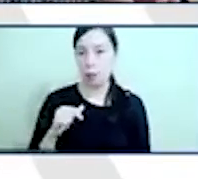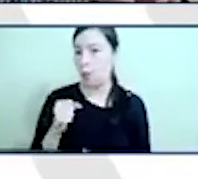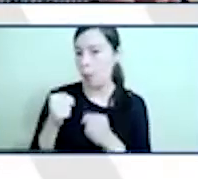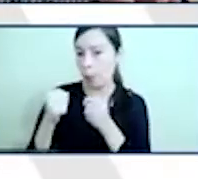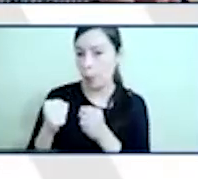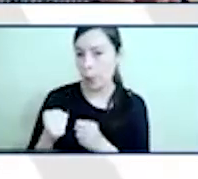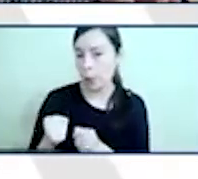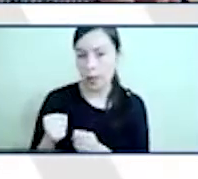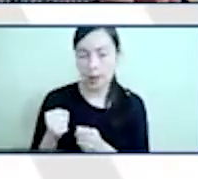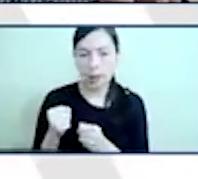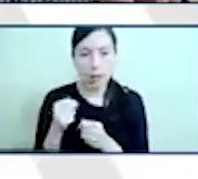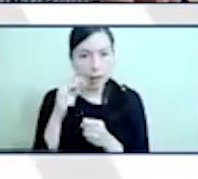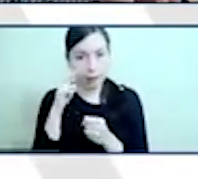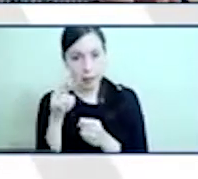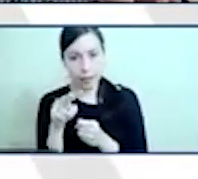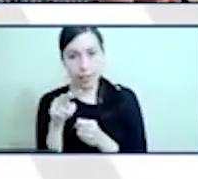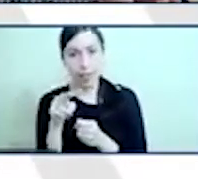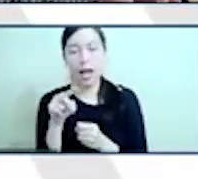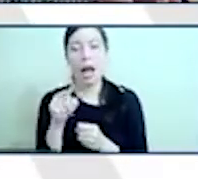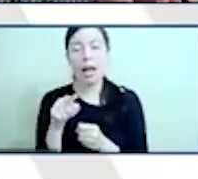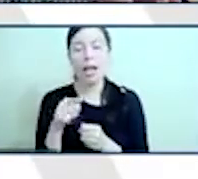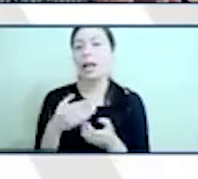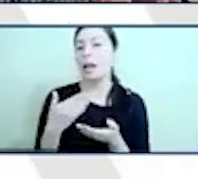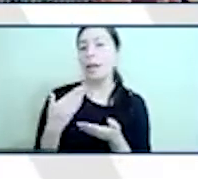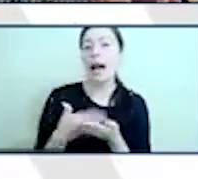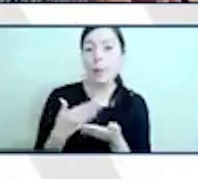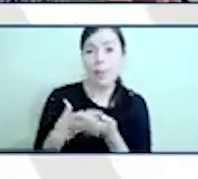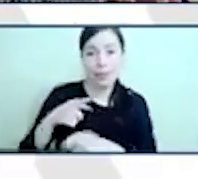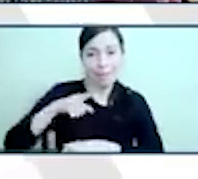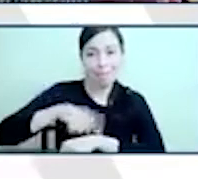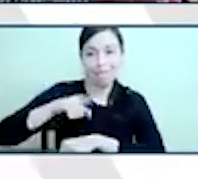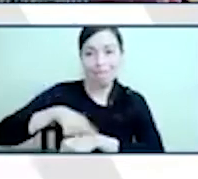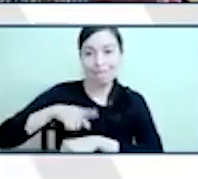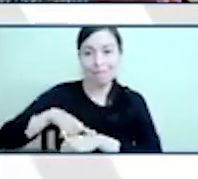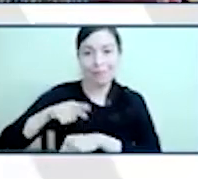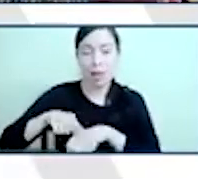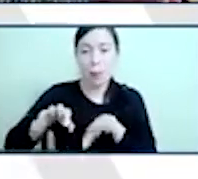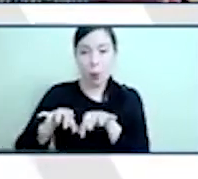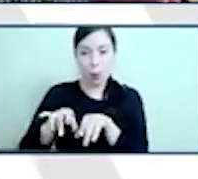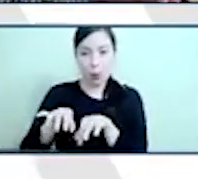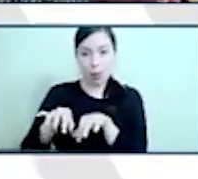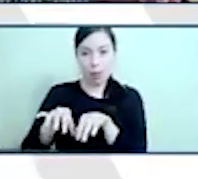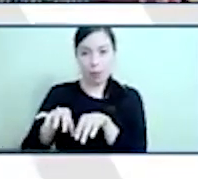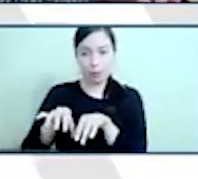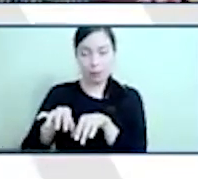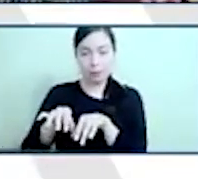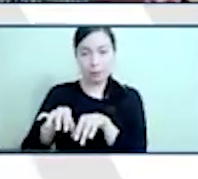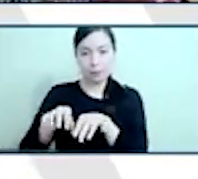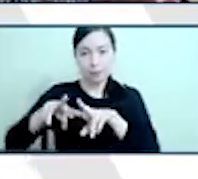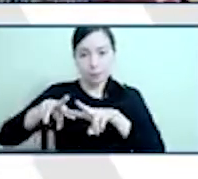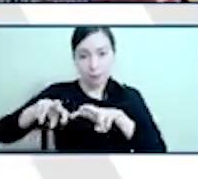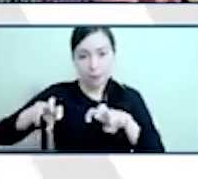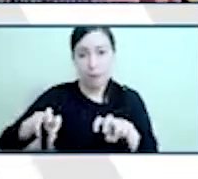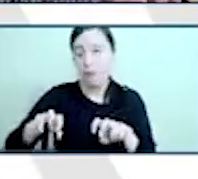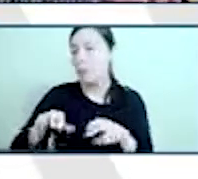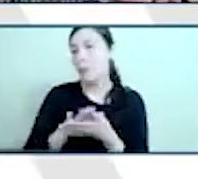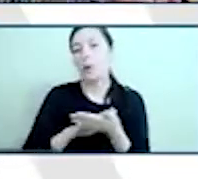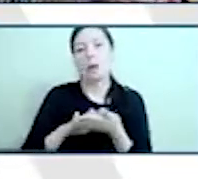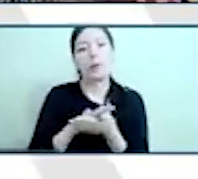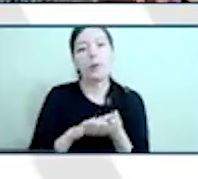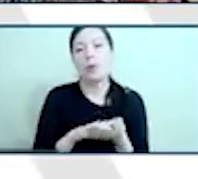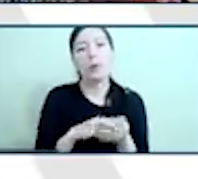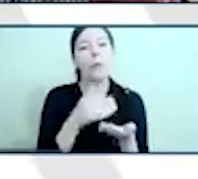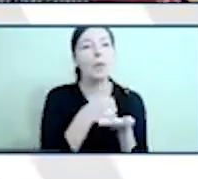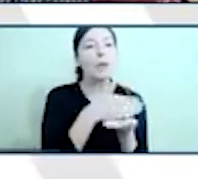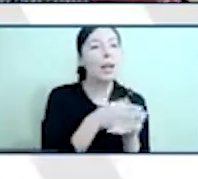¿verdad? De manera que se aprovechaban los tiempos muertos del computador, cuando yo, no sé, me voy a hacer un café